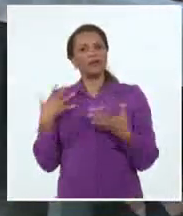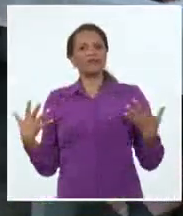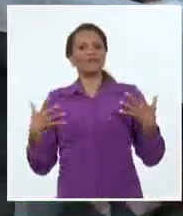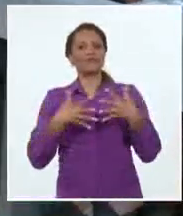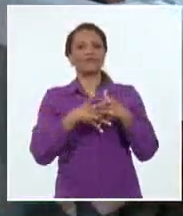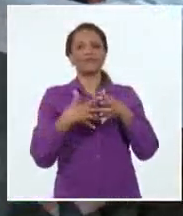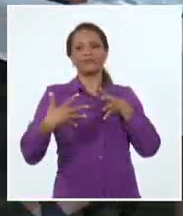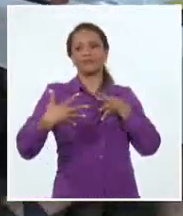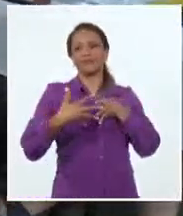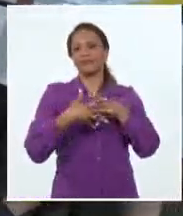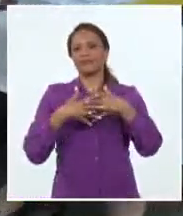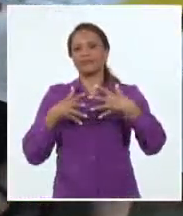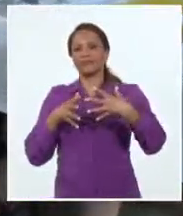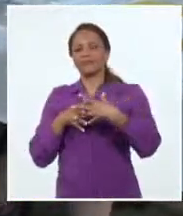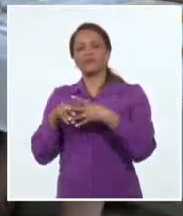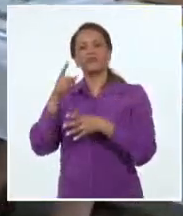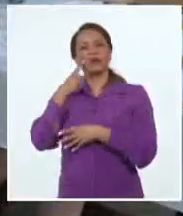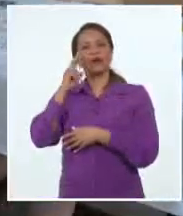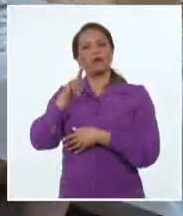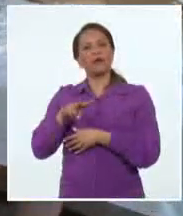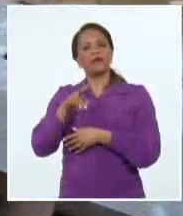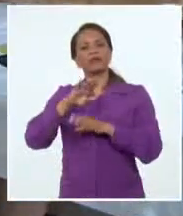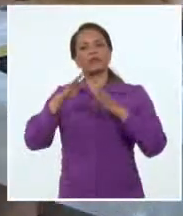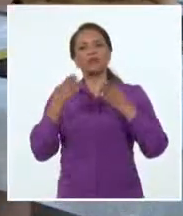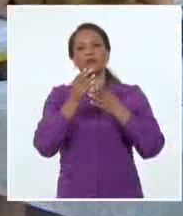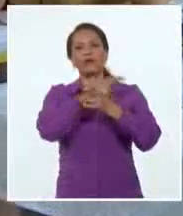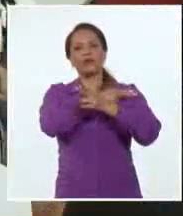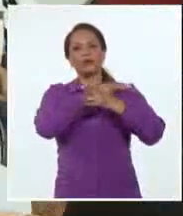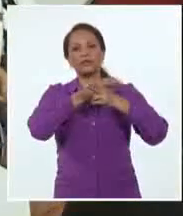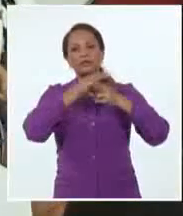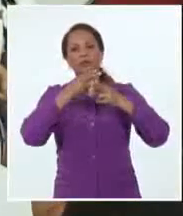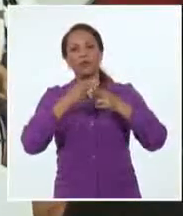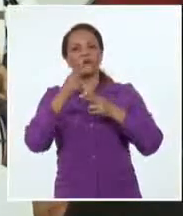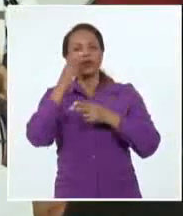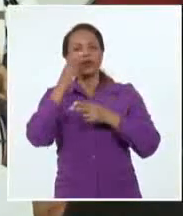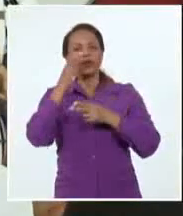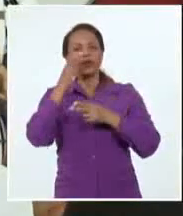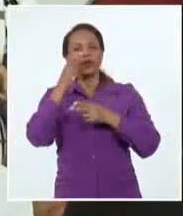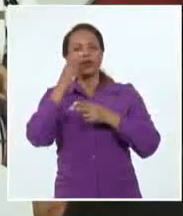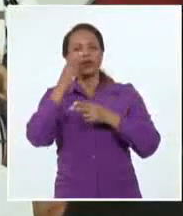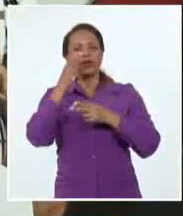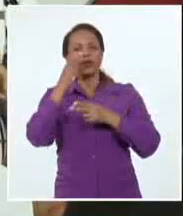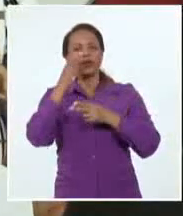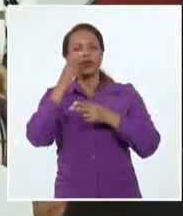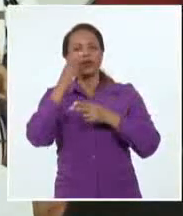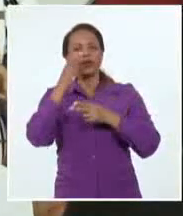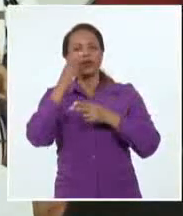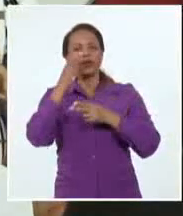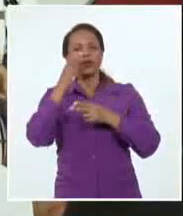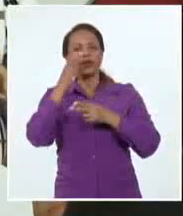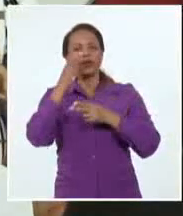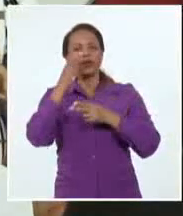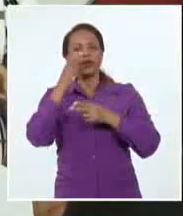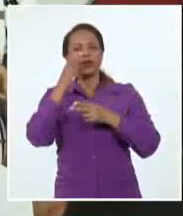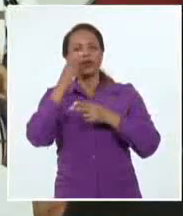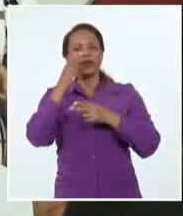se descubrirán huellas comunes en un devenir de siglos, durante el cual aportaron los cubanos.